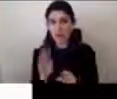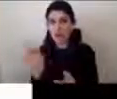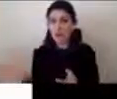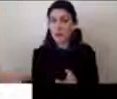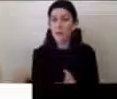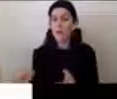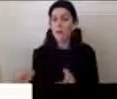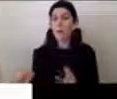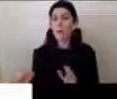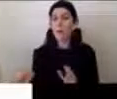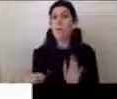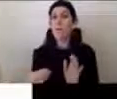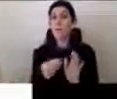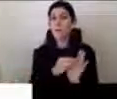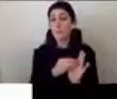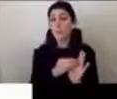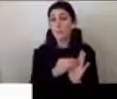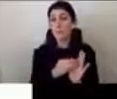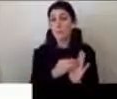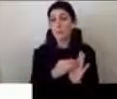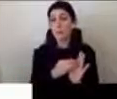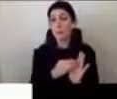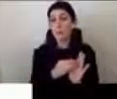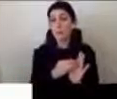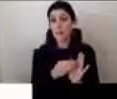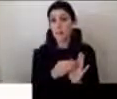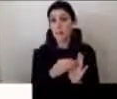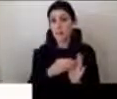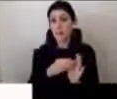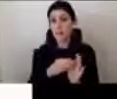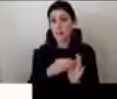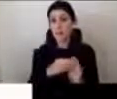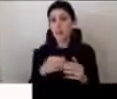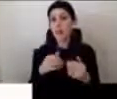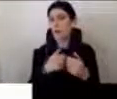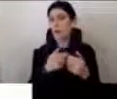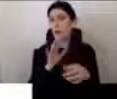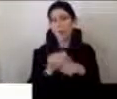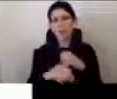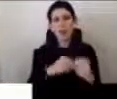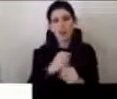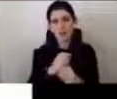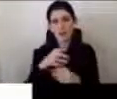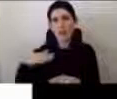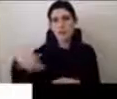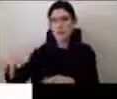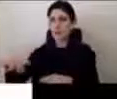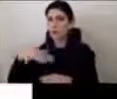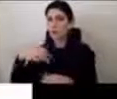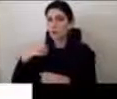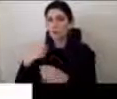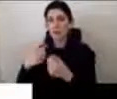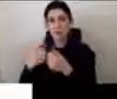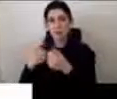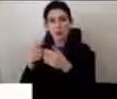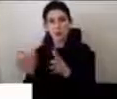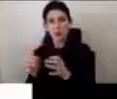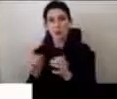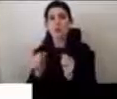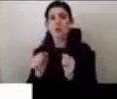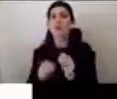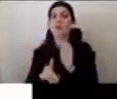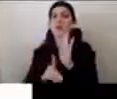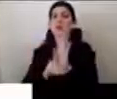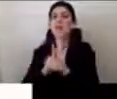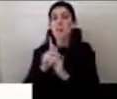contexto, son para cualquier edad y en cualquier contexto vamos a poder desarrollar